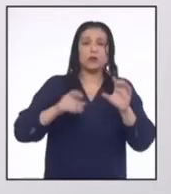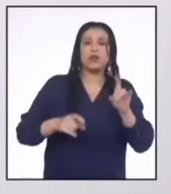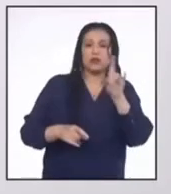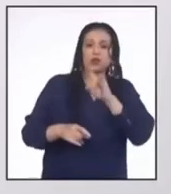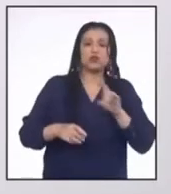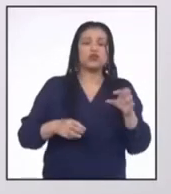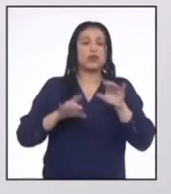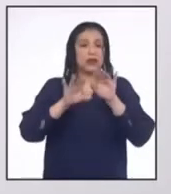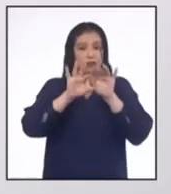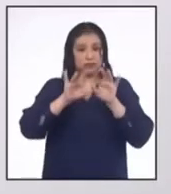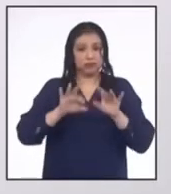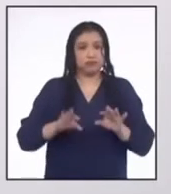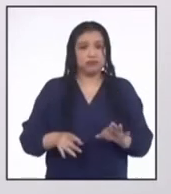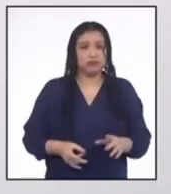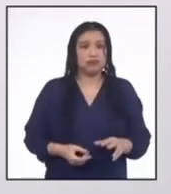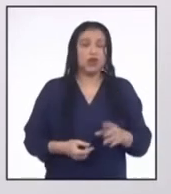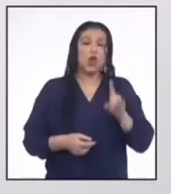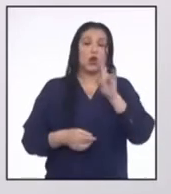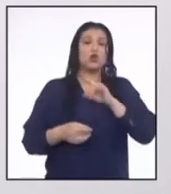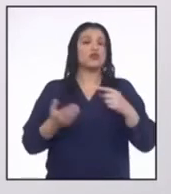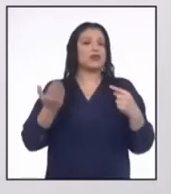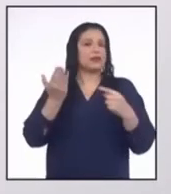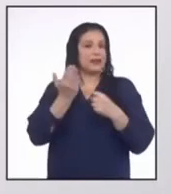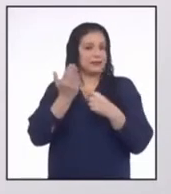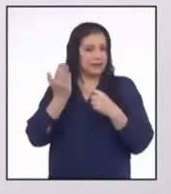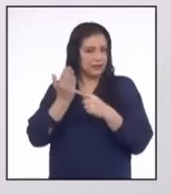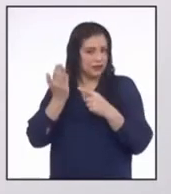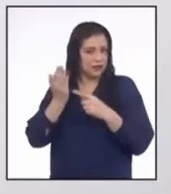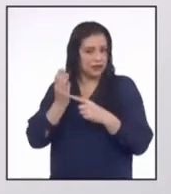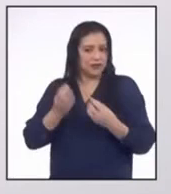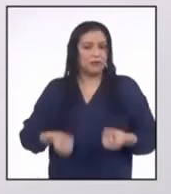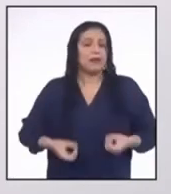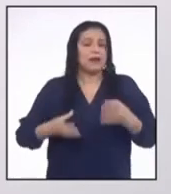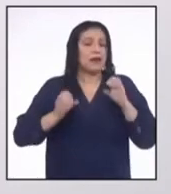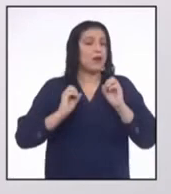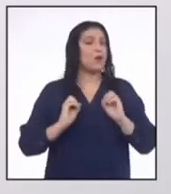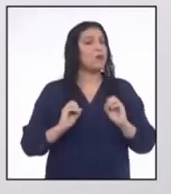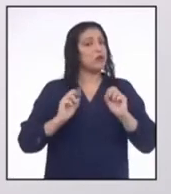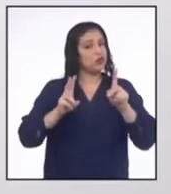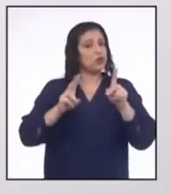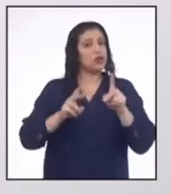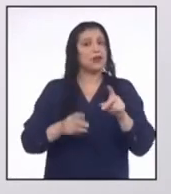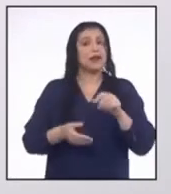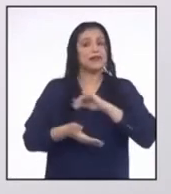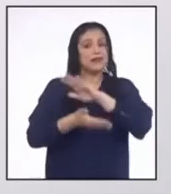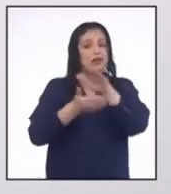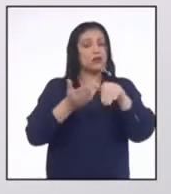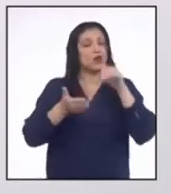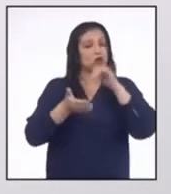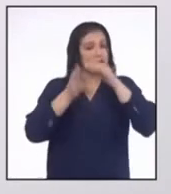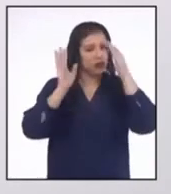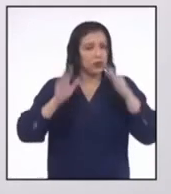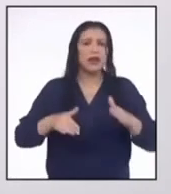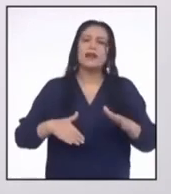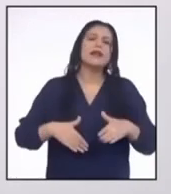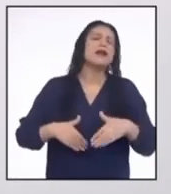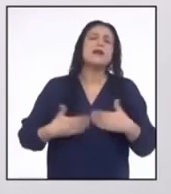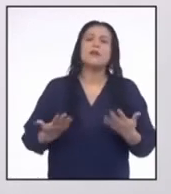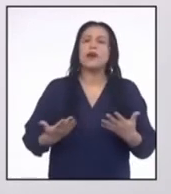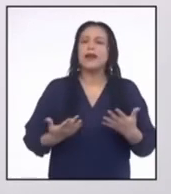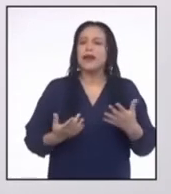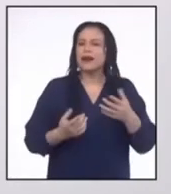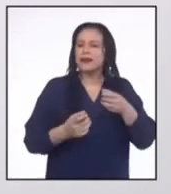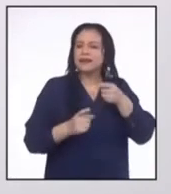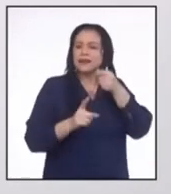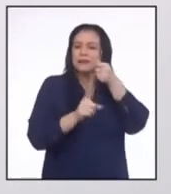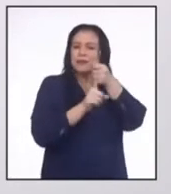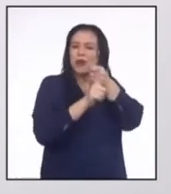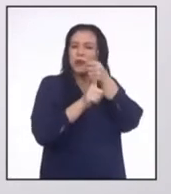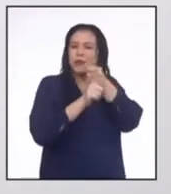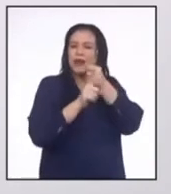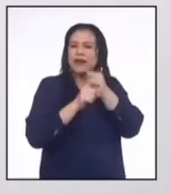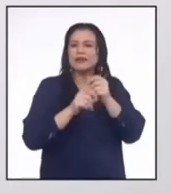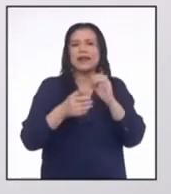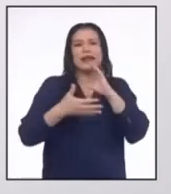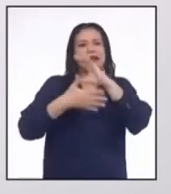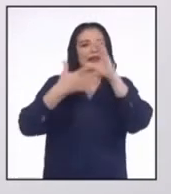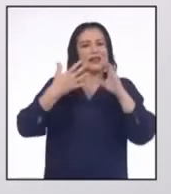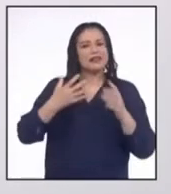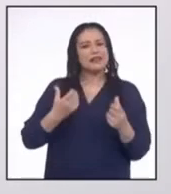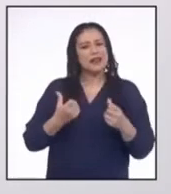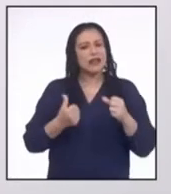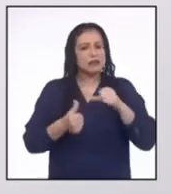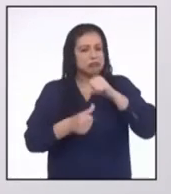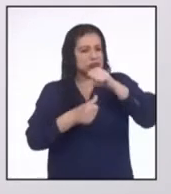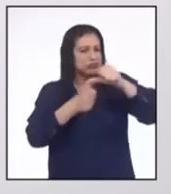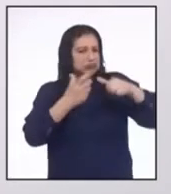virtuales generados por las TIC, para dar oportunidad de que los estudiantes puedan personalizar e interactuar en